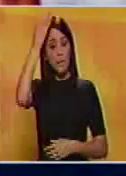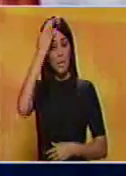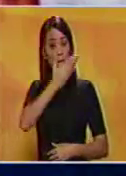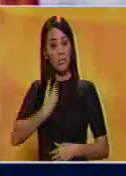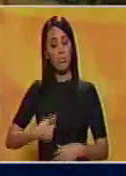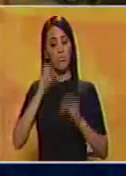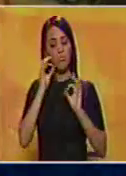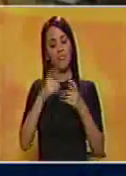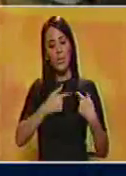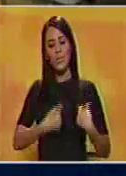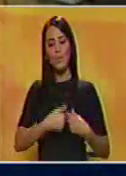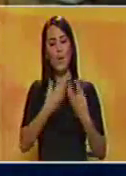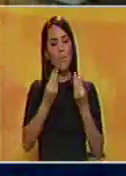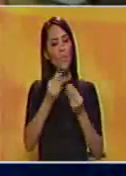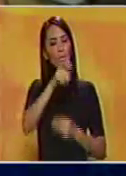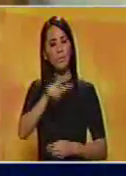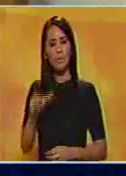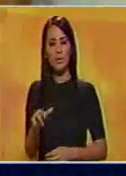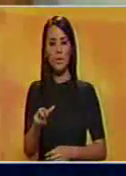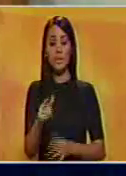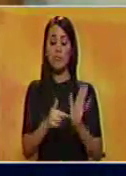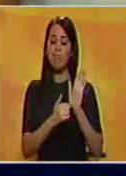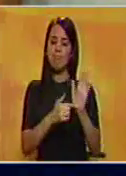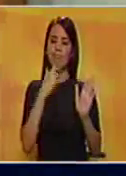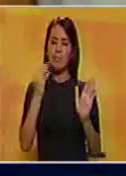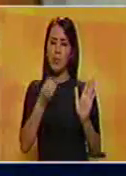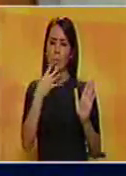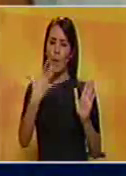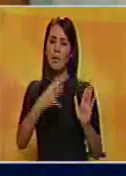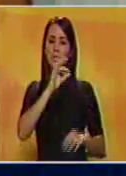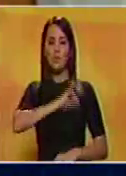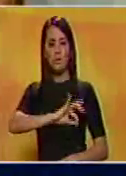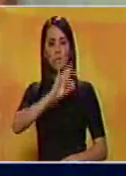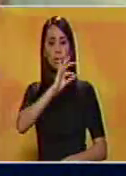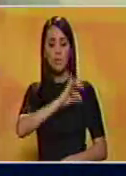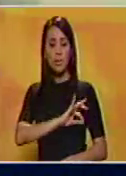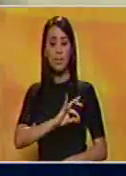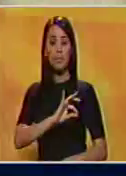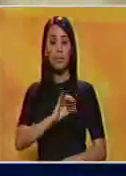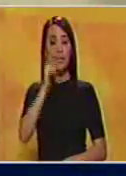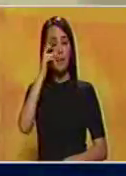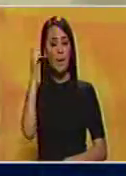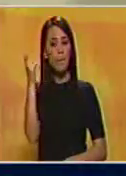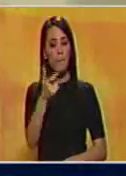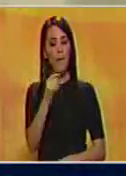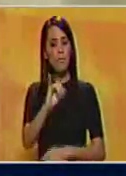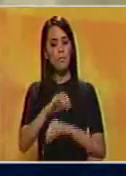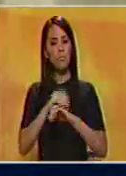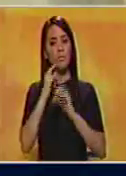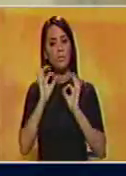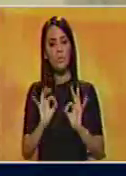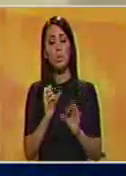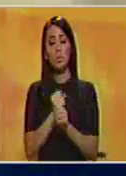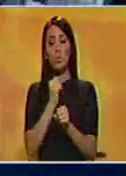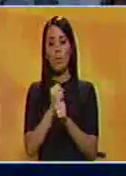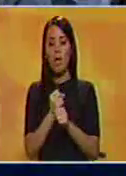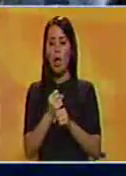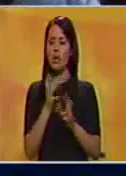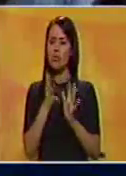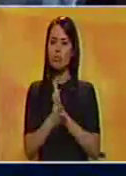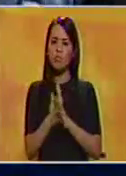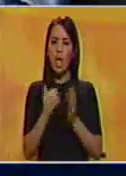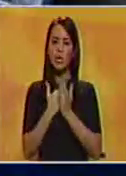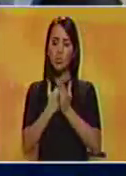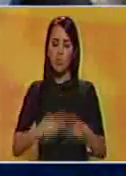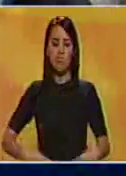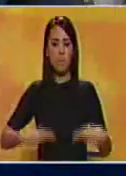corazones de millones de personas y se convirtió en un icono popular y social que caló hondo en el pueblo británico, debido a sus labores humanitarias.